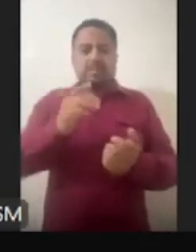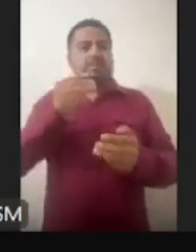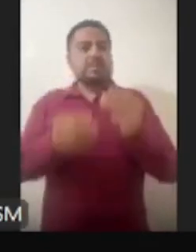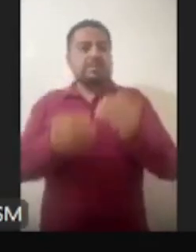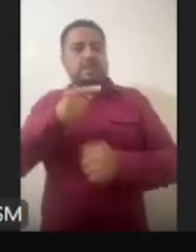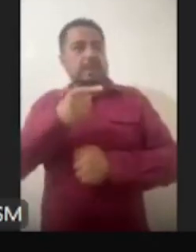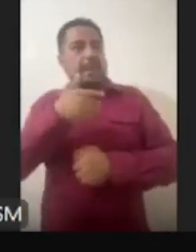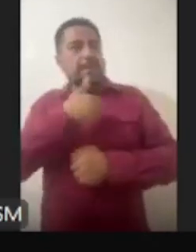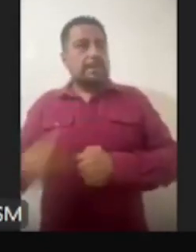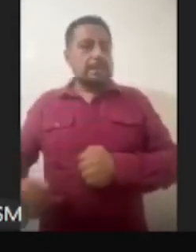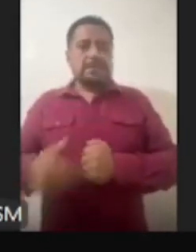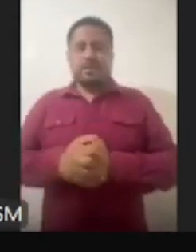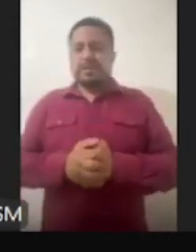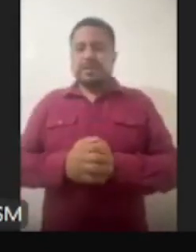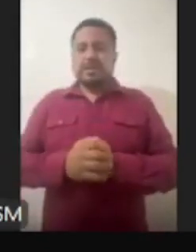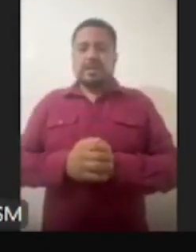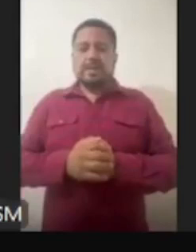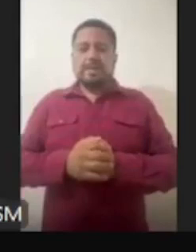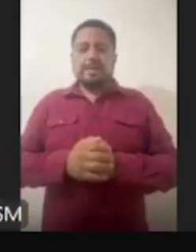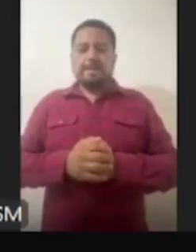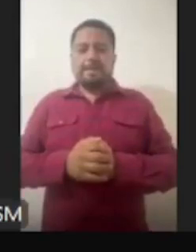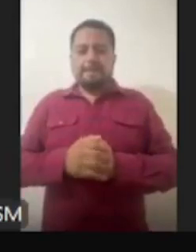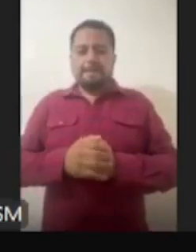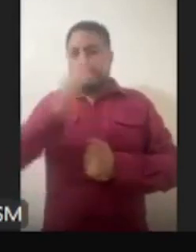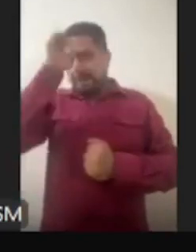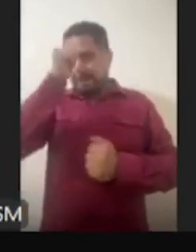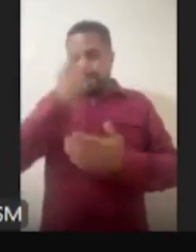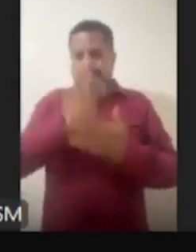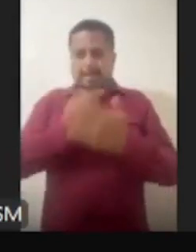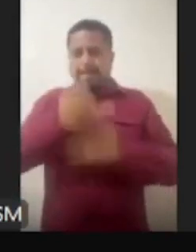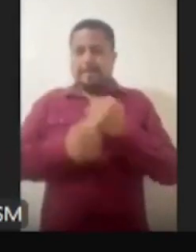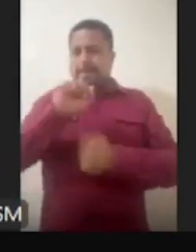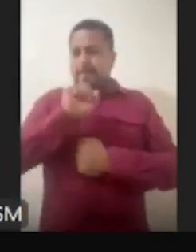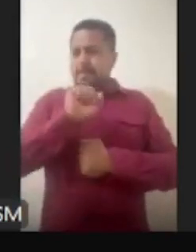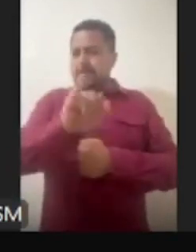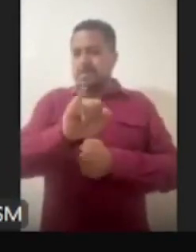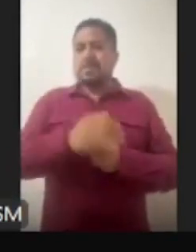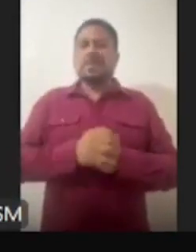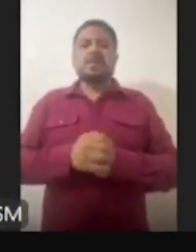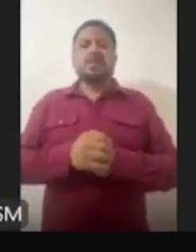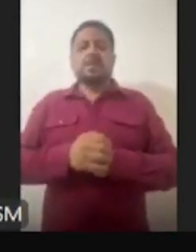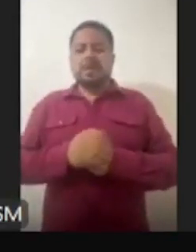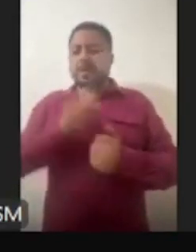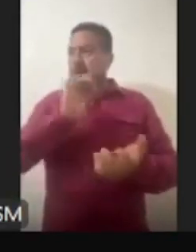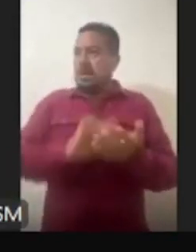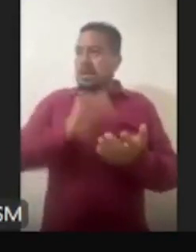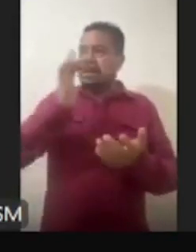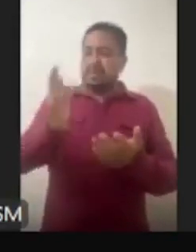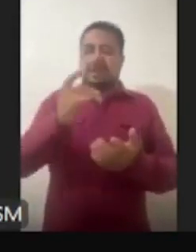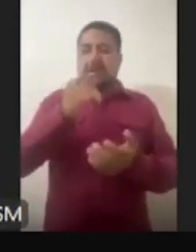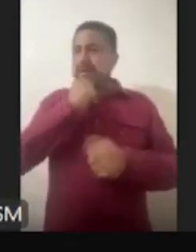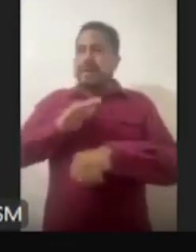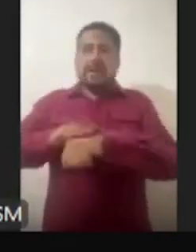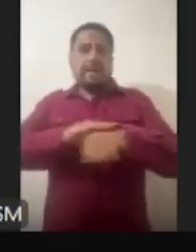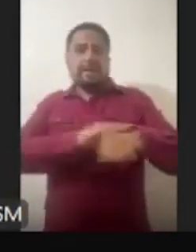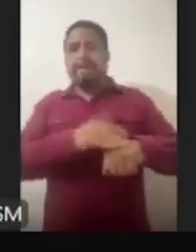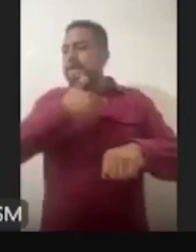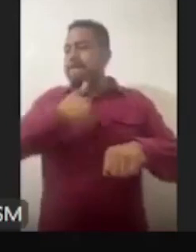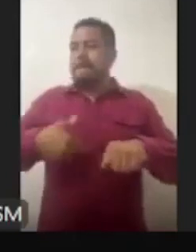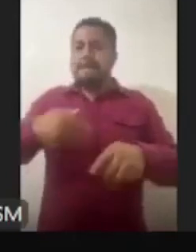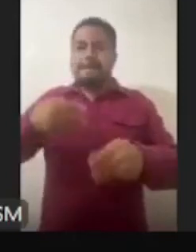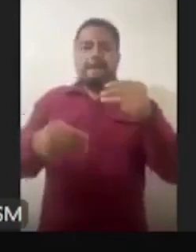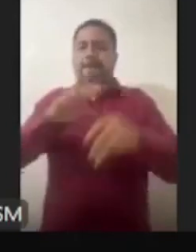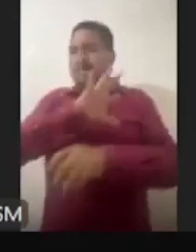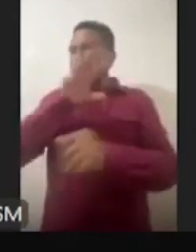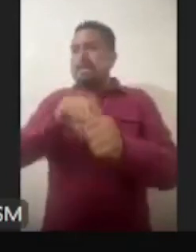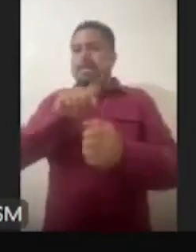Chinol. A favor del proyecto. Gracias, magistrada. Magistrada presidenta, magistradas, magistrado. El proyecto de resolución fue aprobado